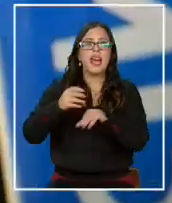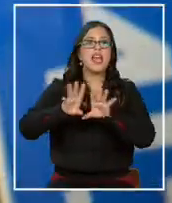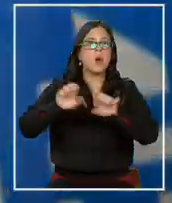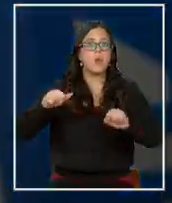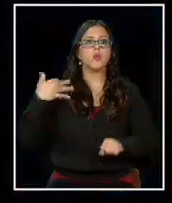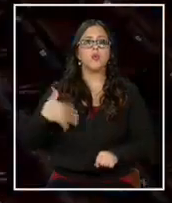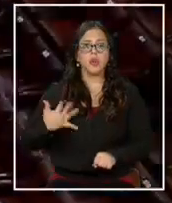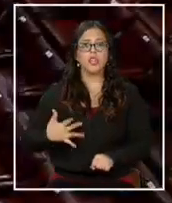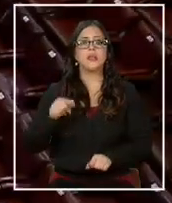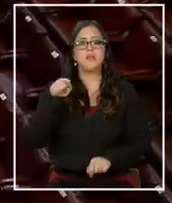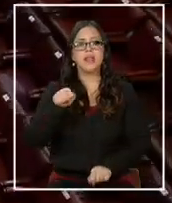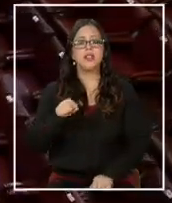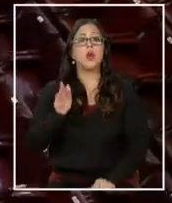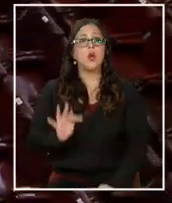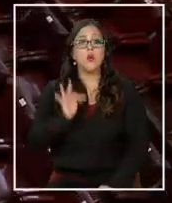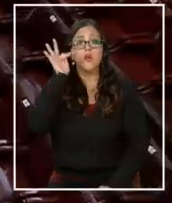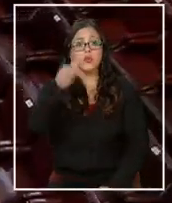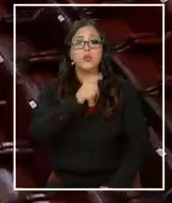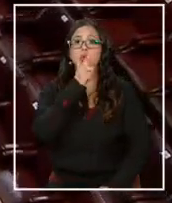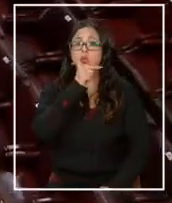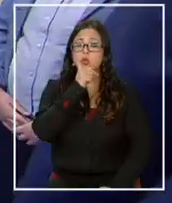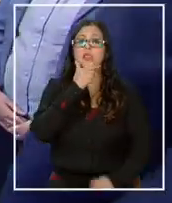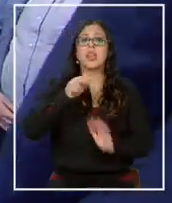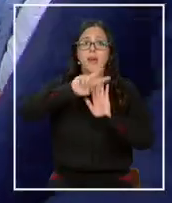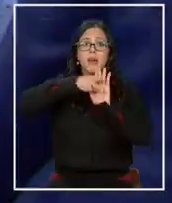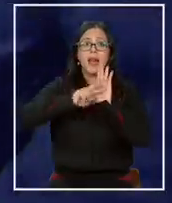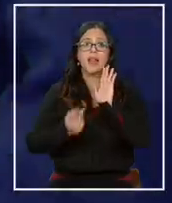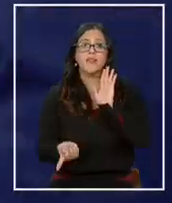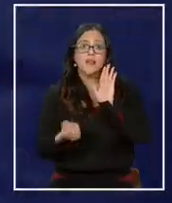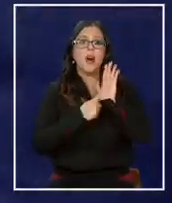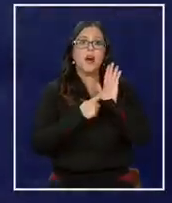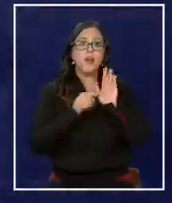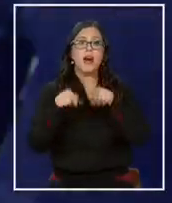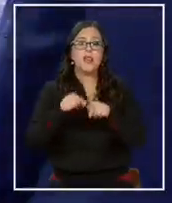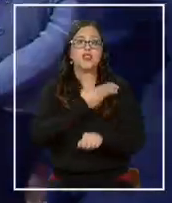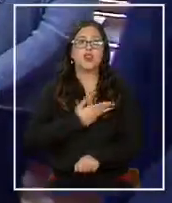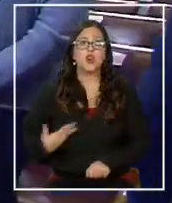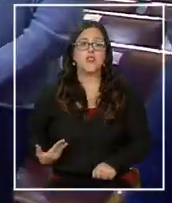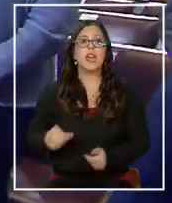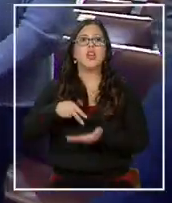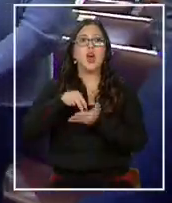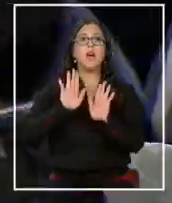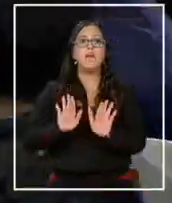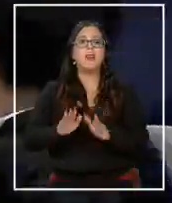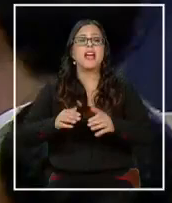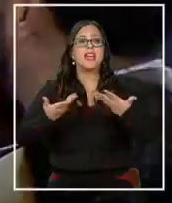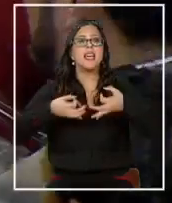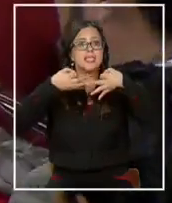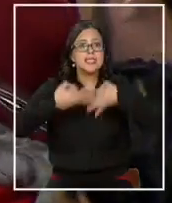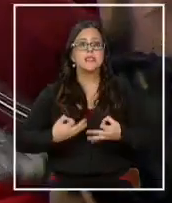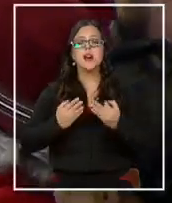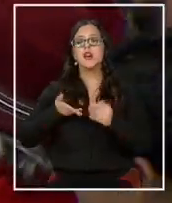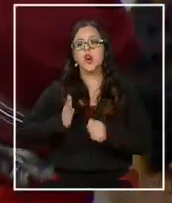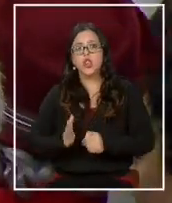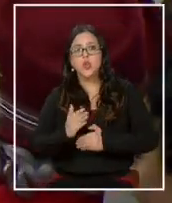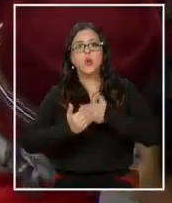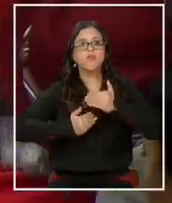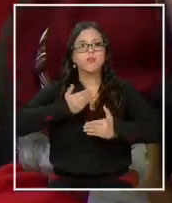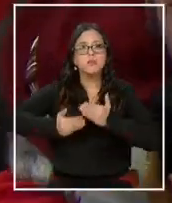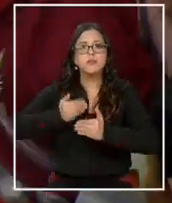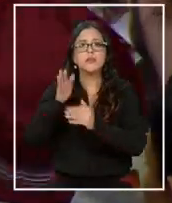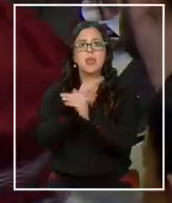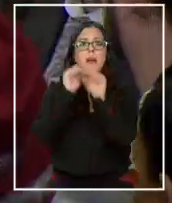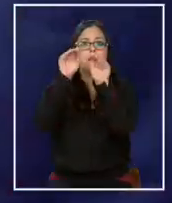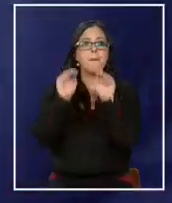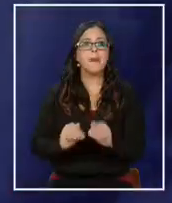por una reforma tributaria. Un futuro incierto para la reforma tributaria, en donde el gobierno espera certezas y seguir avanzando, al igual que